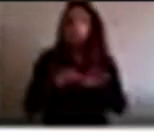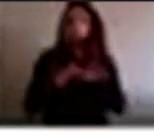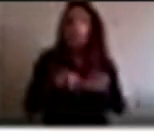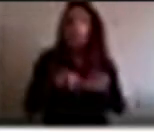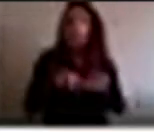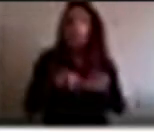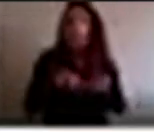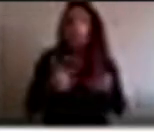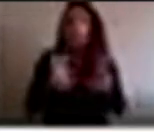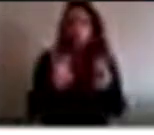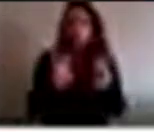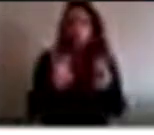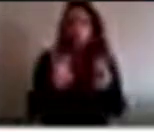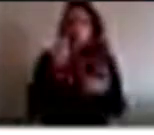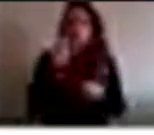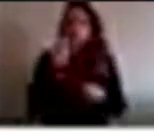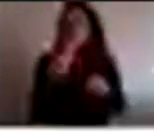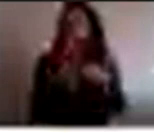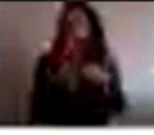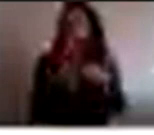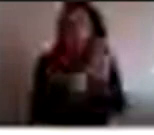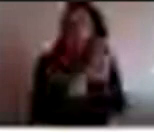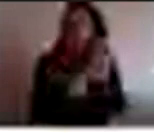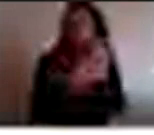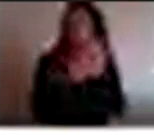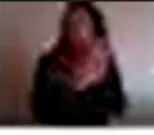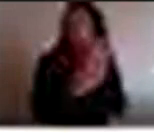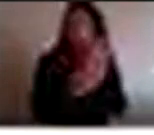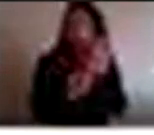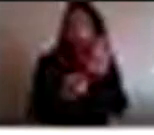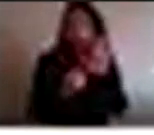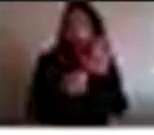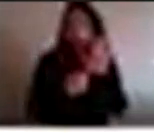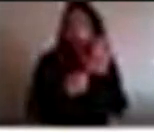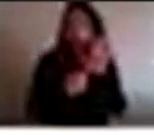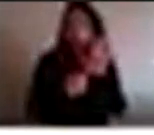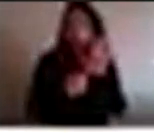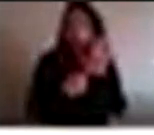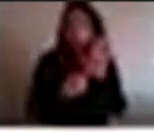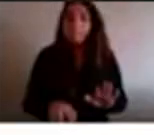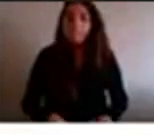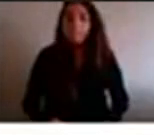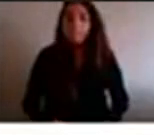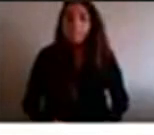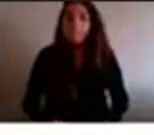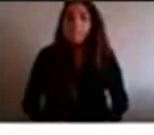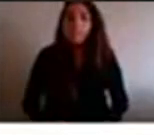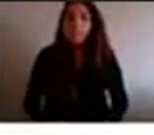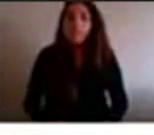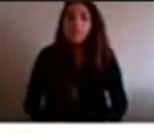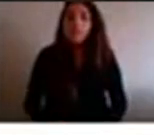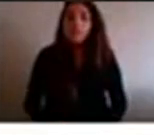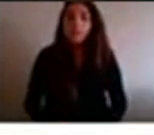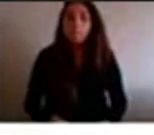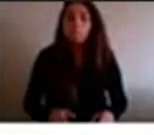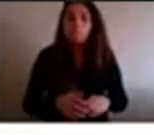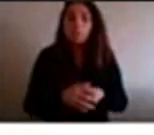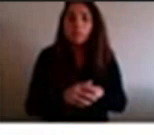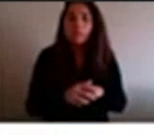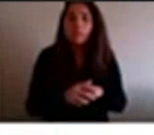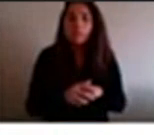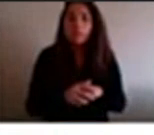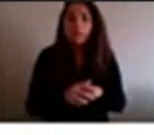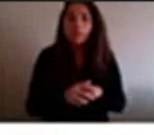materia de ver el beneficio tributario, algún reporte de la DIAN, el Departamento Administrativo de